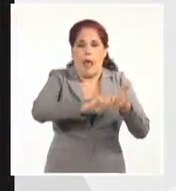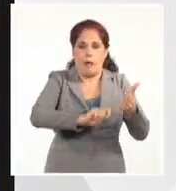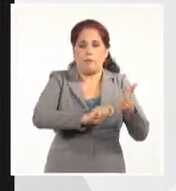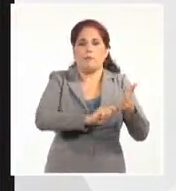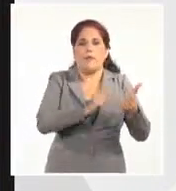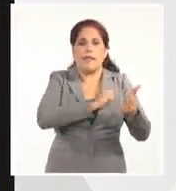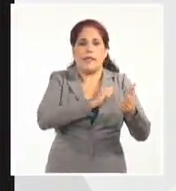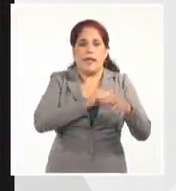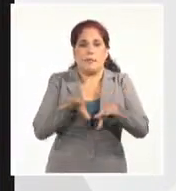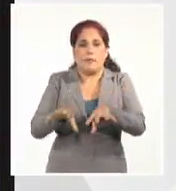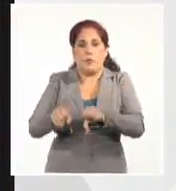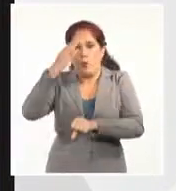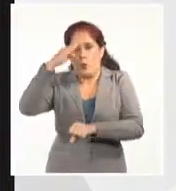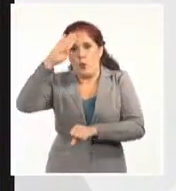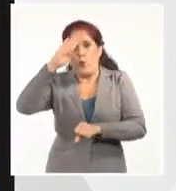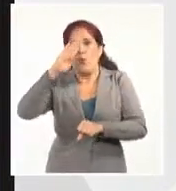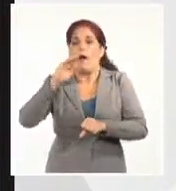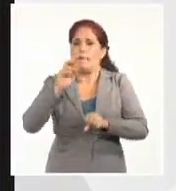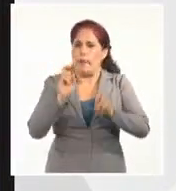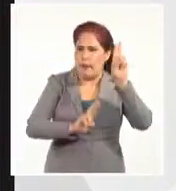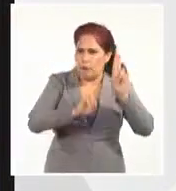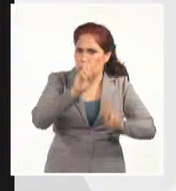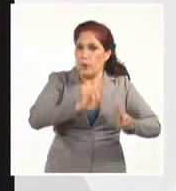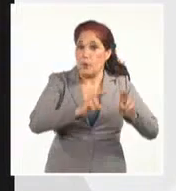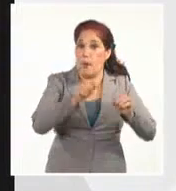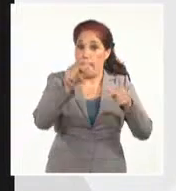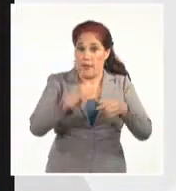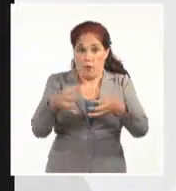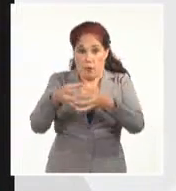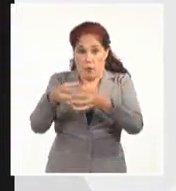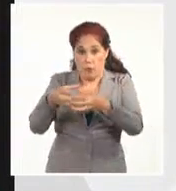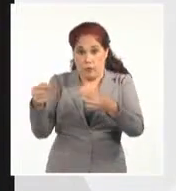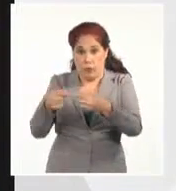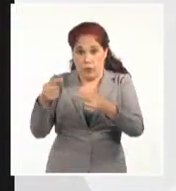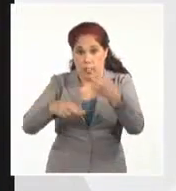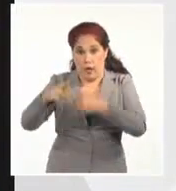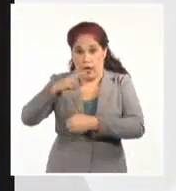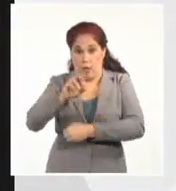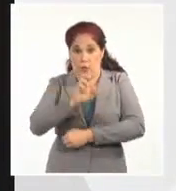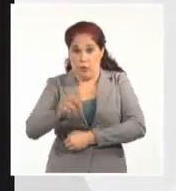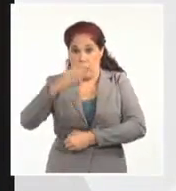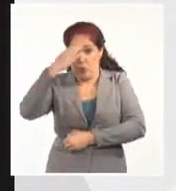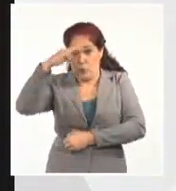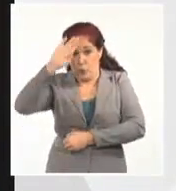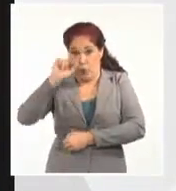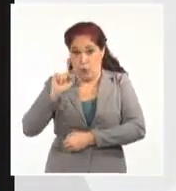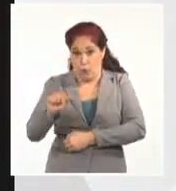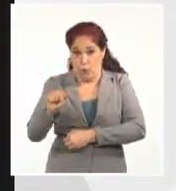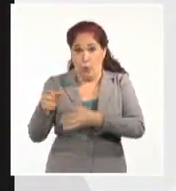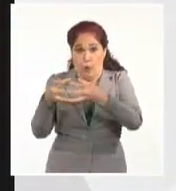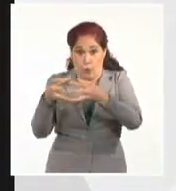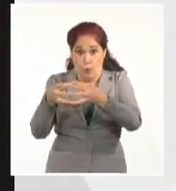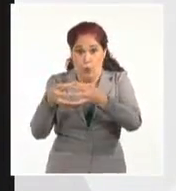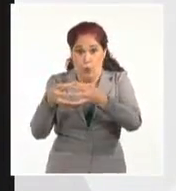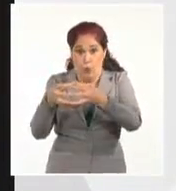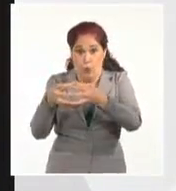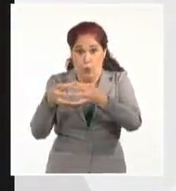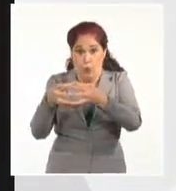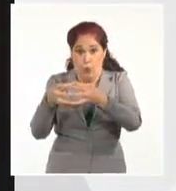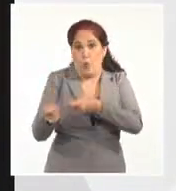Un plan parece coordinado también por las personas reales que intervienen y básicamente estas fases, ¿no? Un